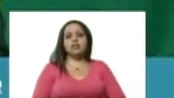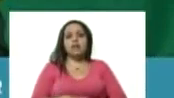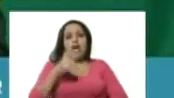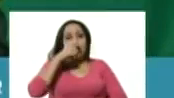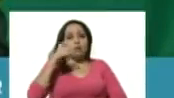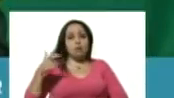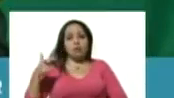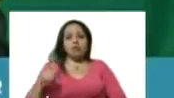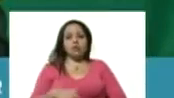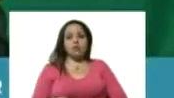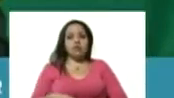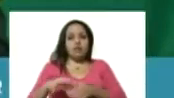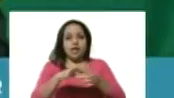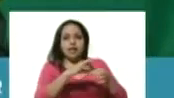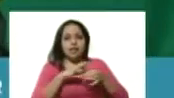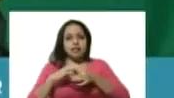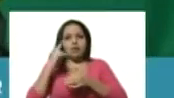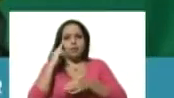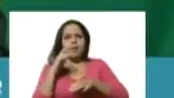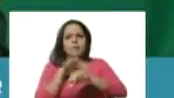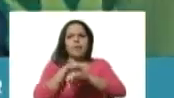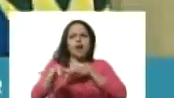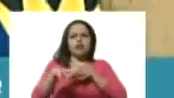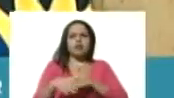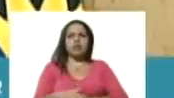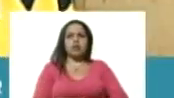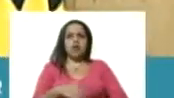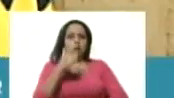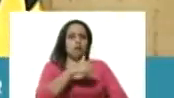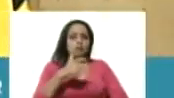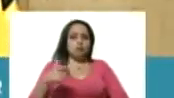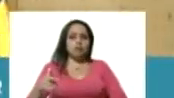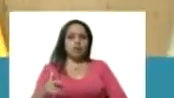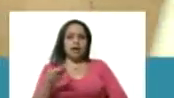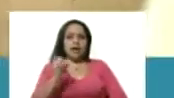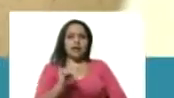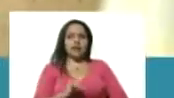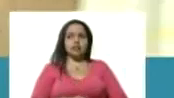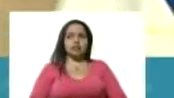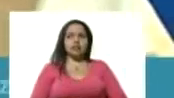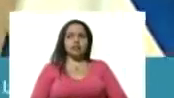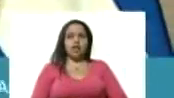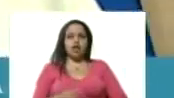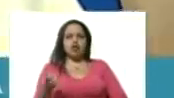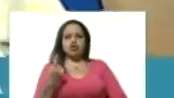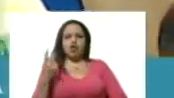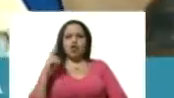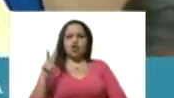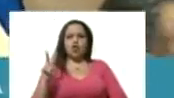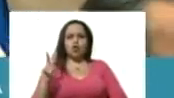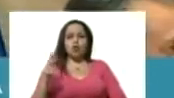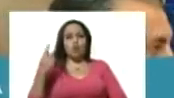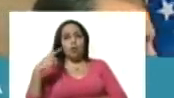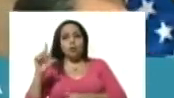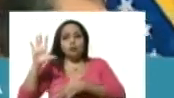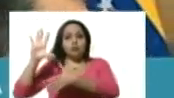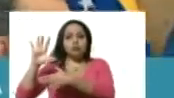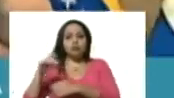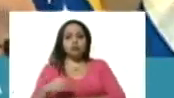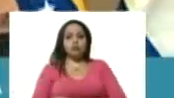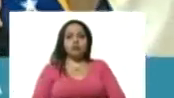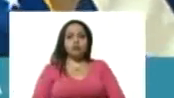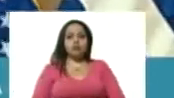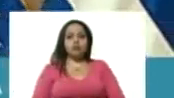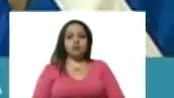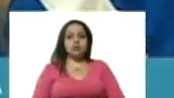de la Alianza Bolivariana, la mayoría de ellos pueblos insulares. En este momento solo hay dos continentales, el Nicaragua